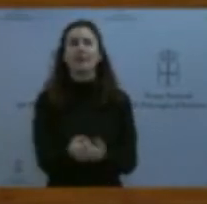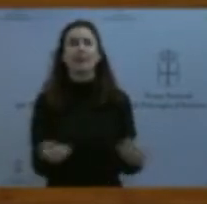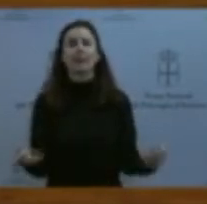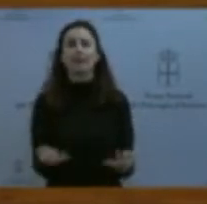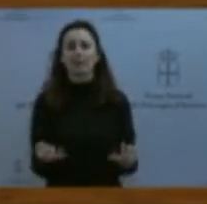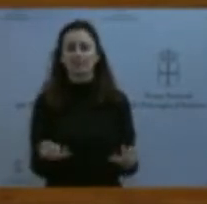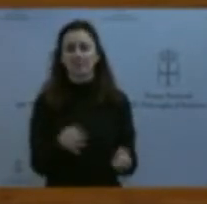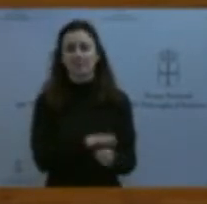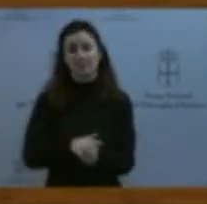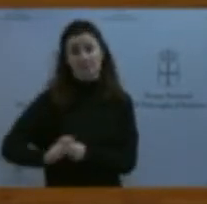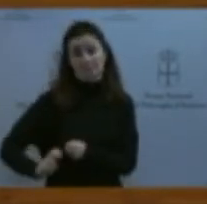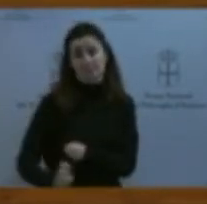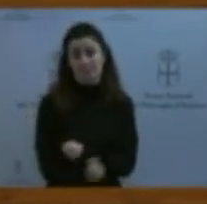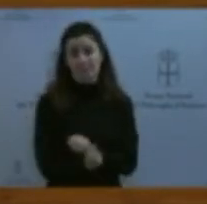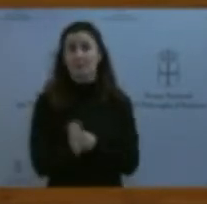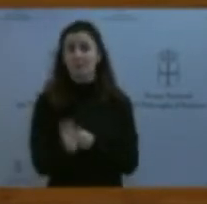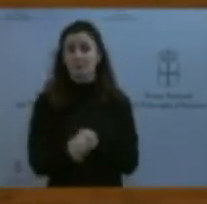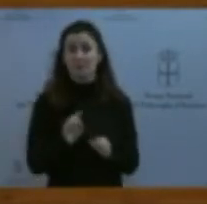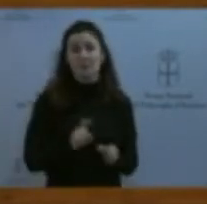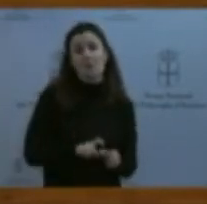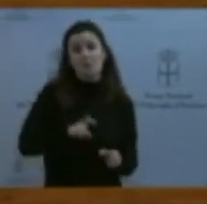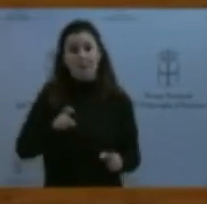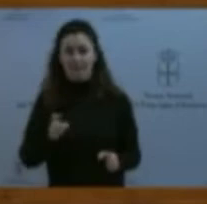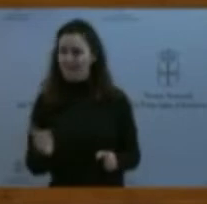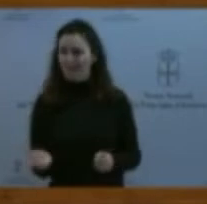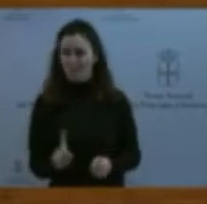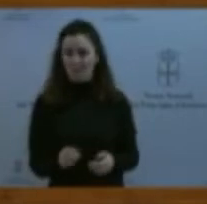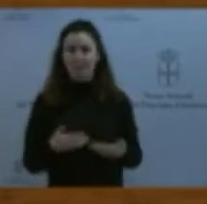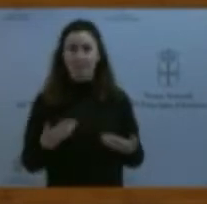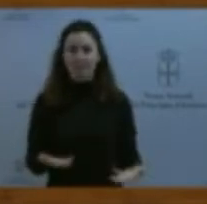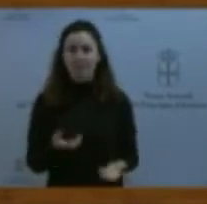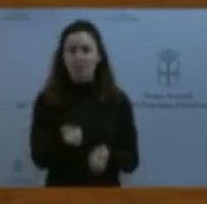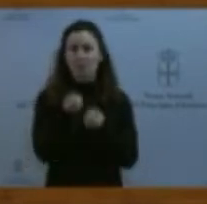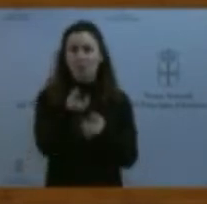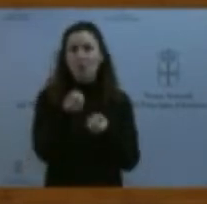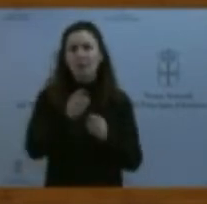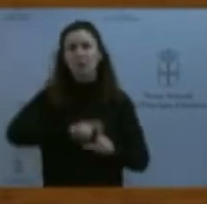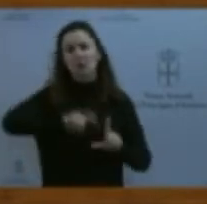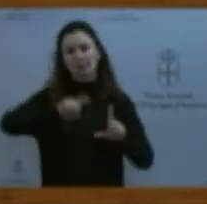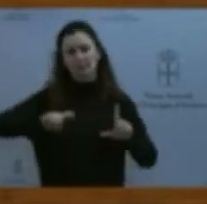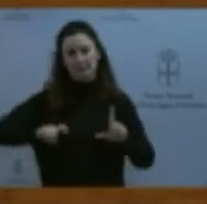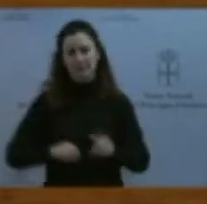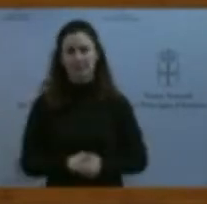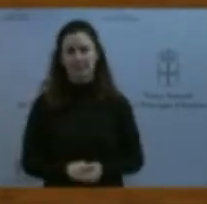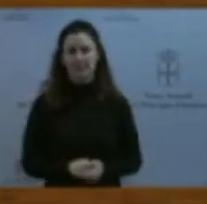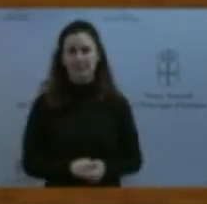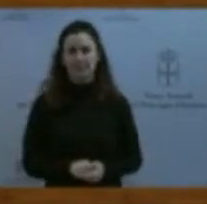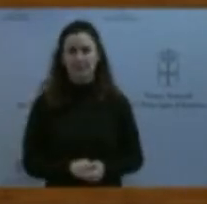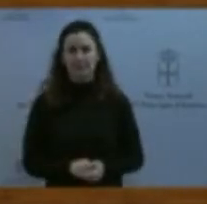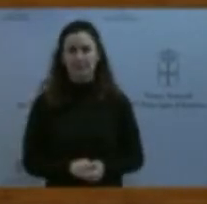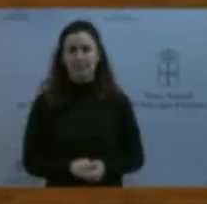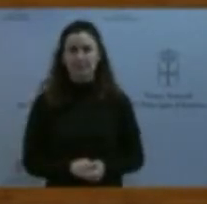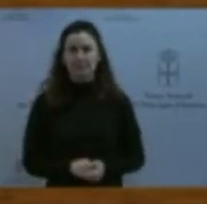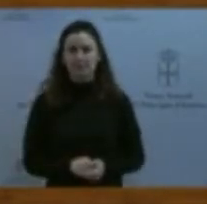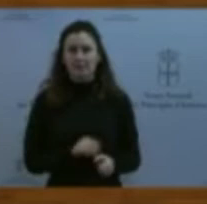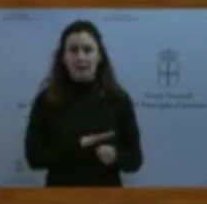excluyen ningunos. Y, de hecho, le comento algunas estadísticas. En el área de arte y humanidades